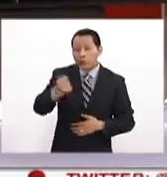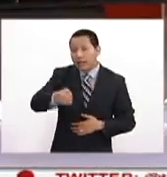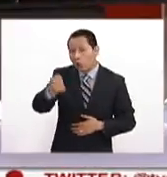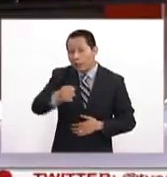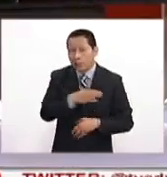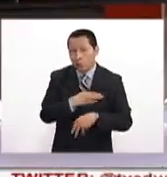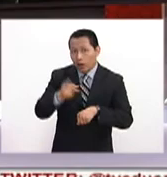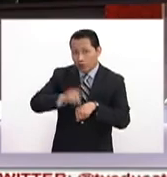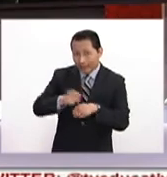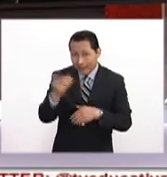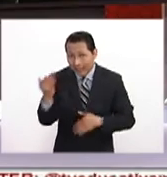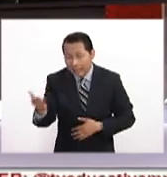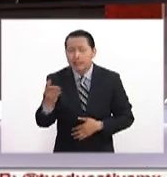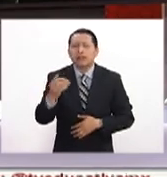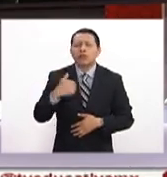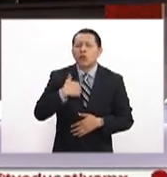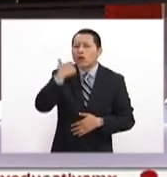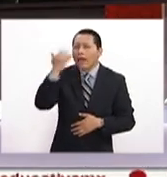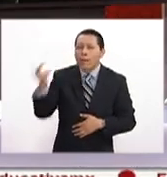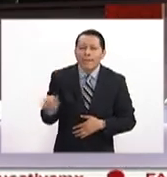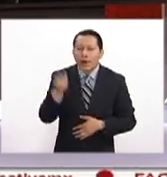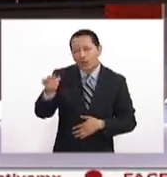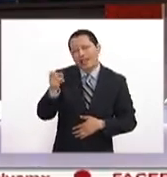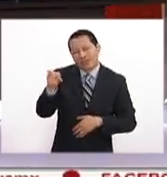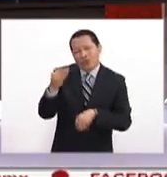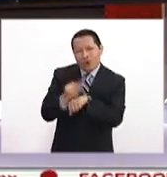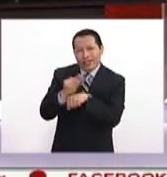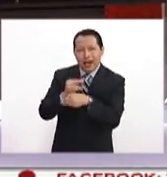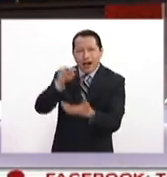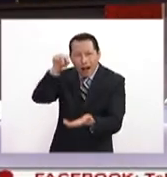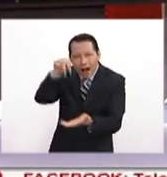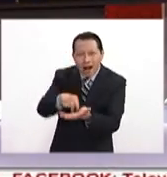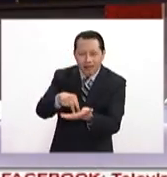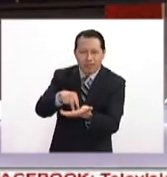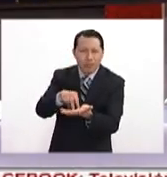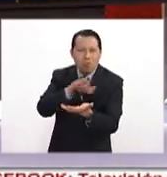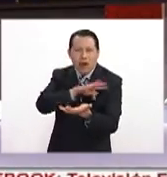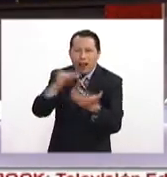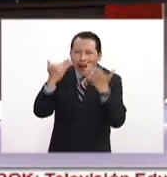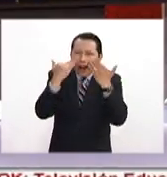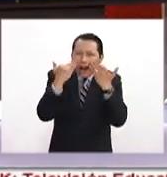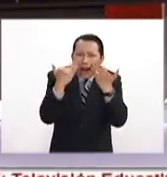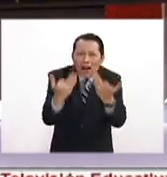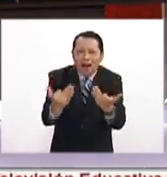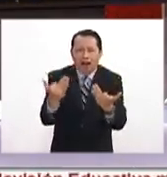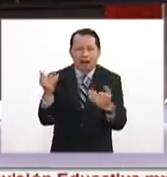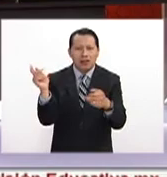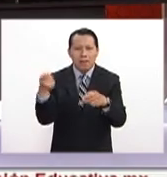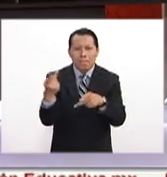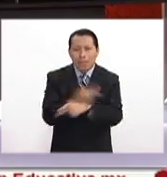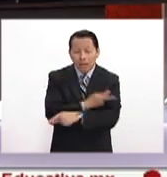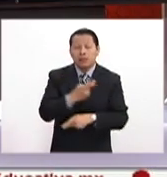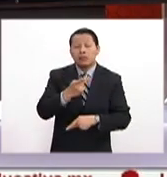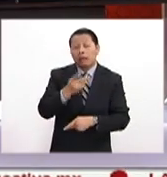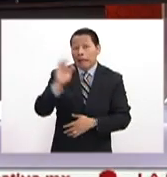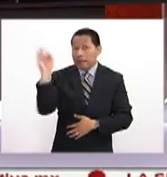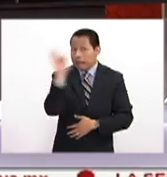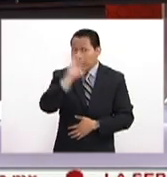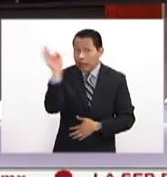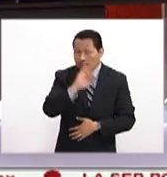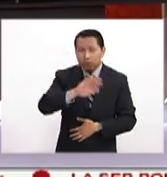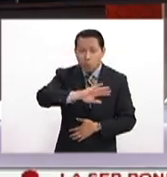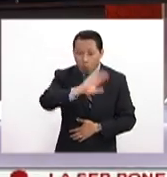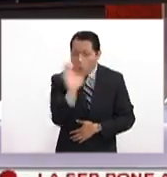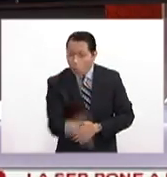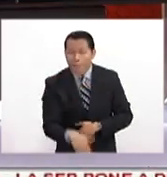gustaría preguntarte, tú que estás ahí, que conoces estos municipios afectados, ¿es posible que todavía el número de víctimas pueda